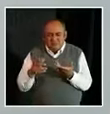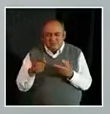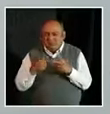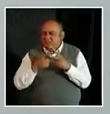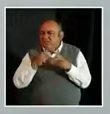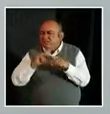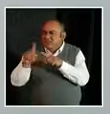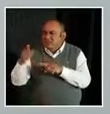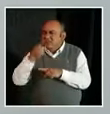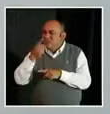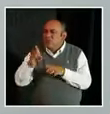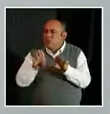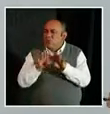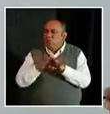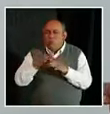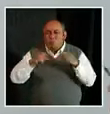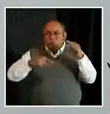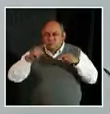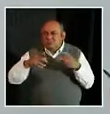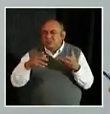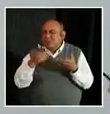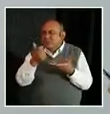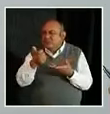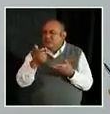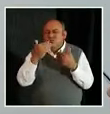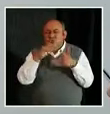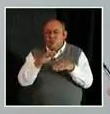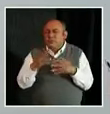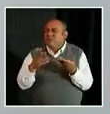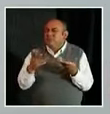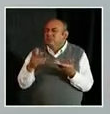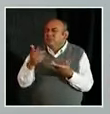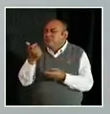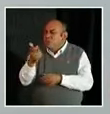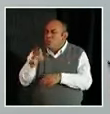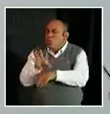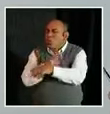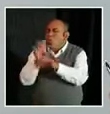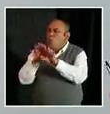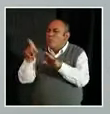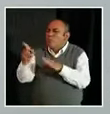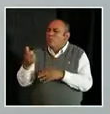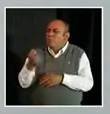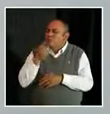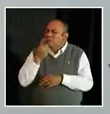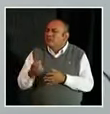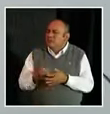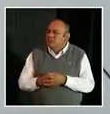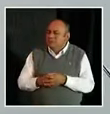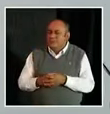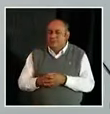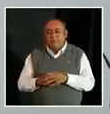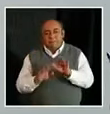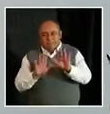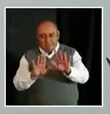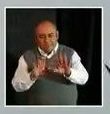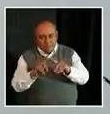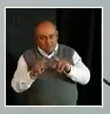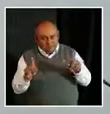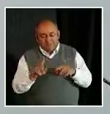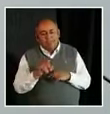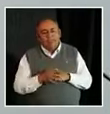podría ondear en el tema. No, el problema en los últimos días fue debido a